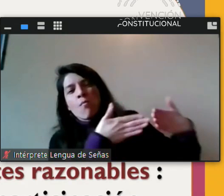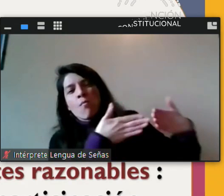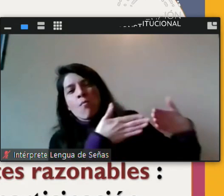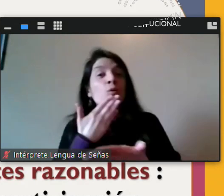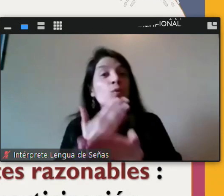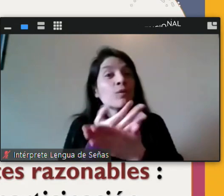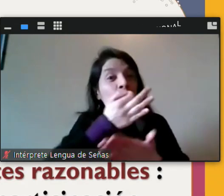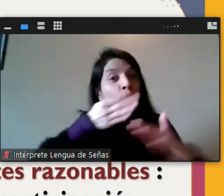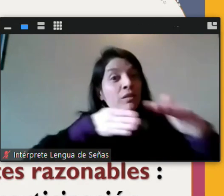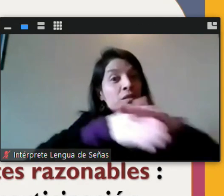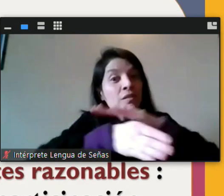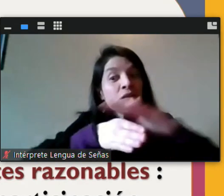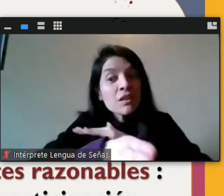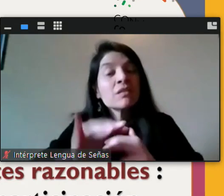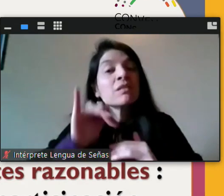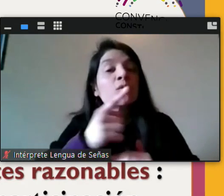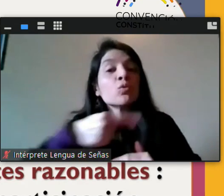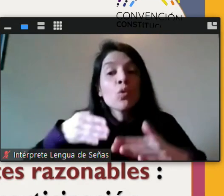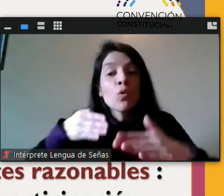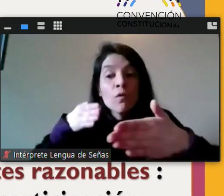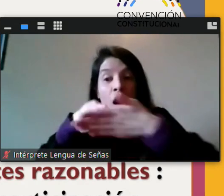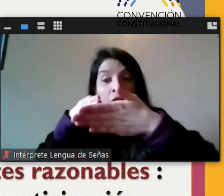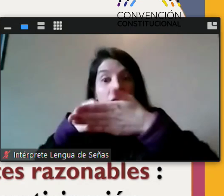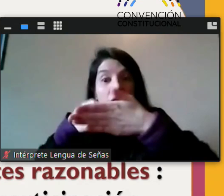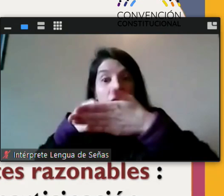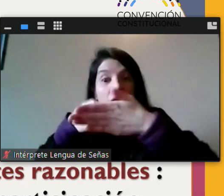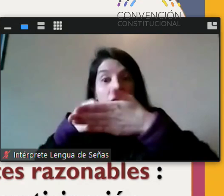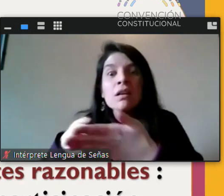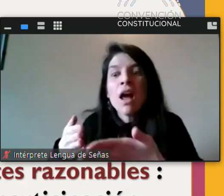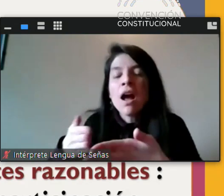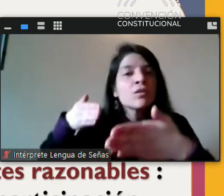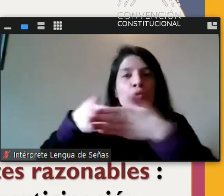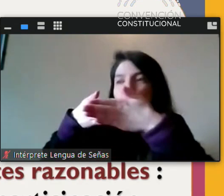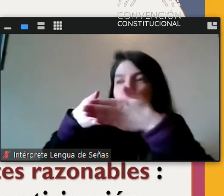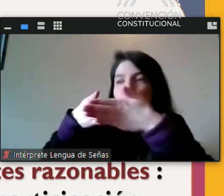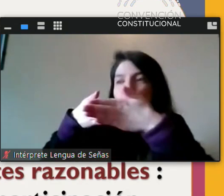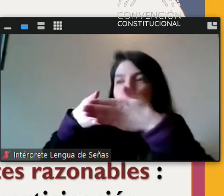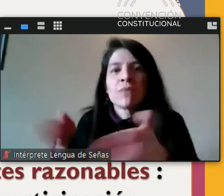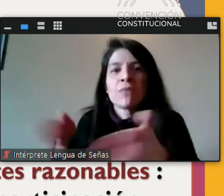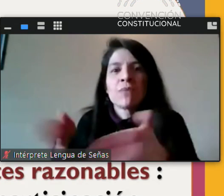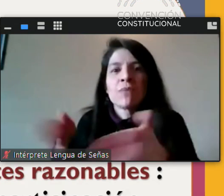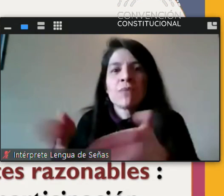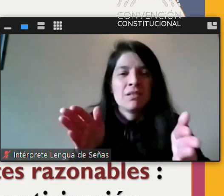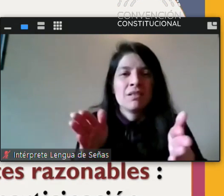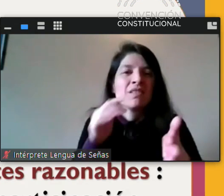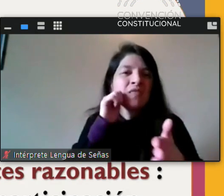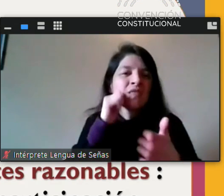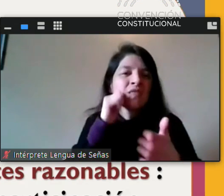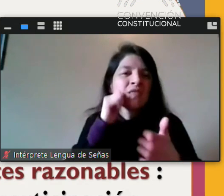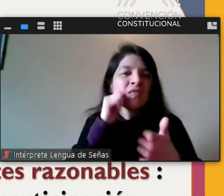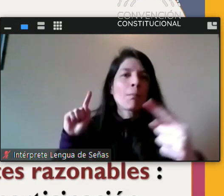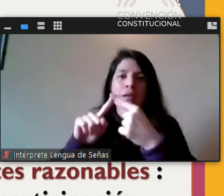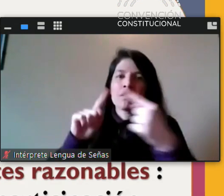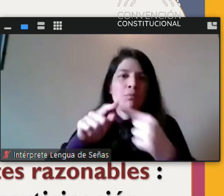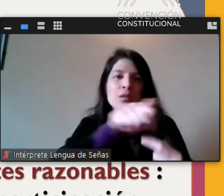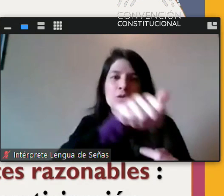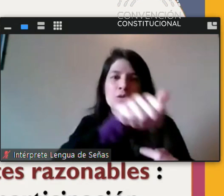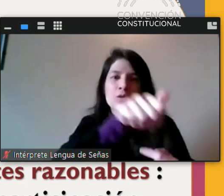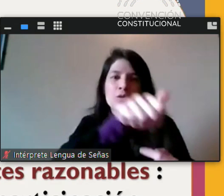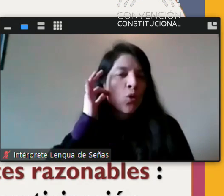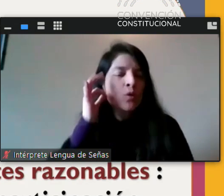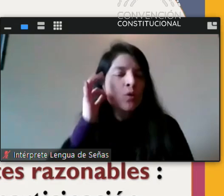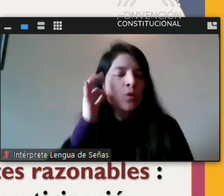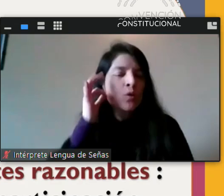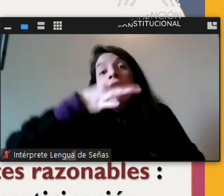recuerden esto, superar las barreras que se están impidiendo la participación de todos y todas. Que el discurso no sea solo de